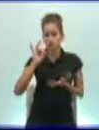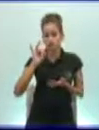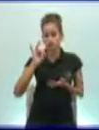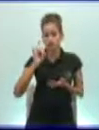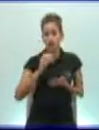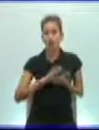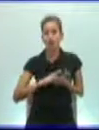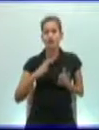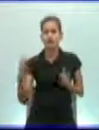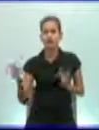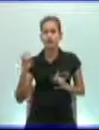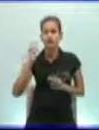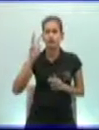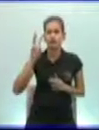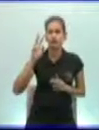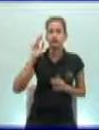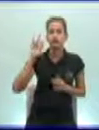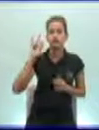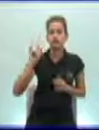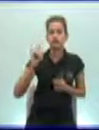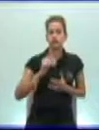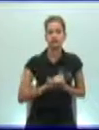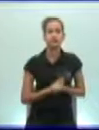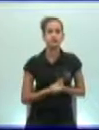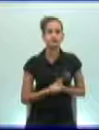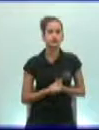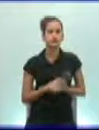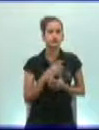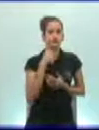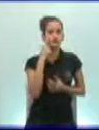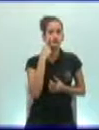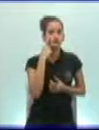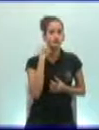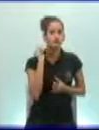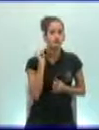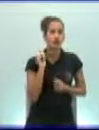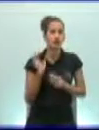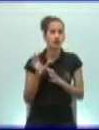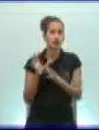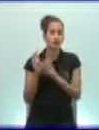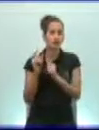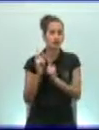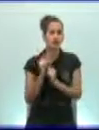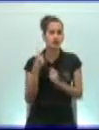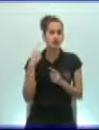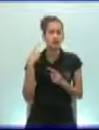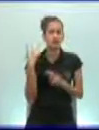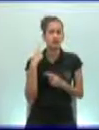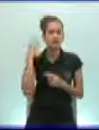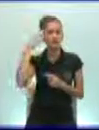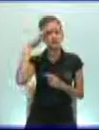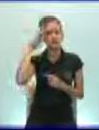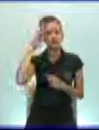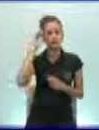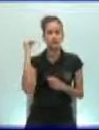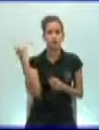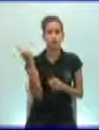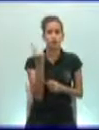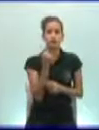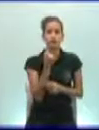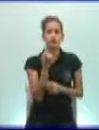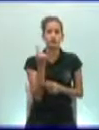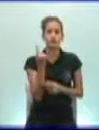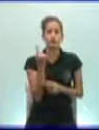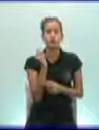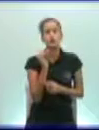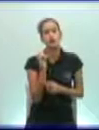la nación cubana. Fíjense que el tocororo es uno de los símbolos patrios, al igual que la